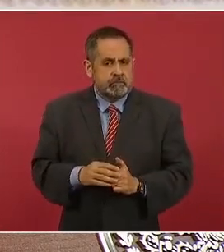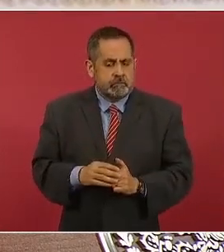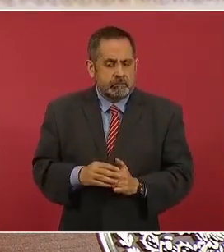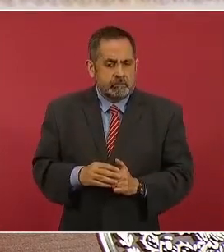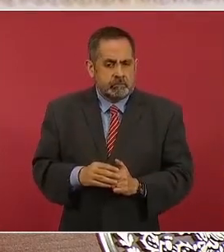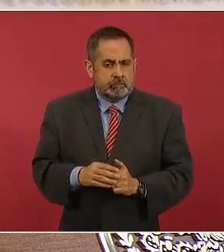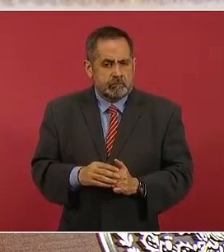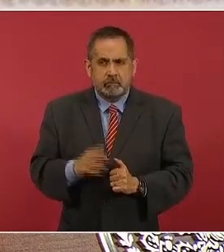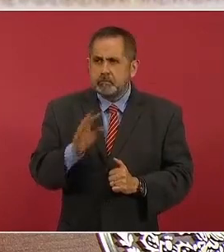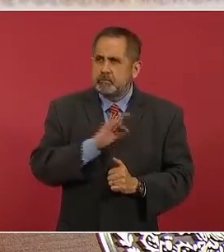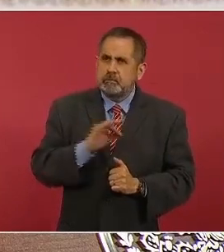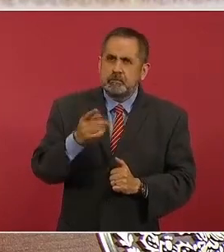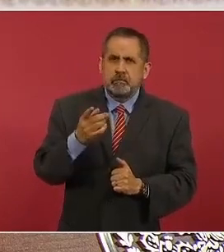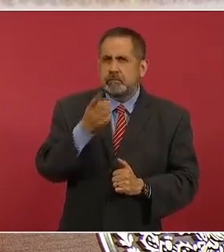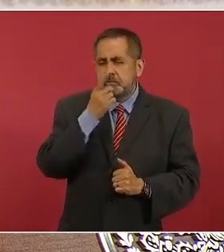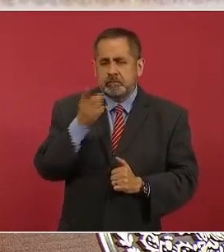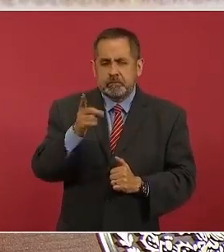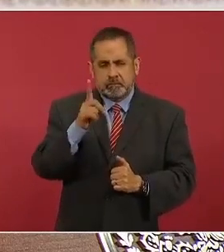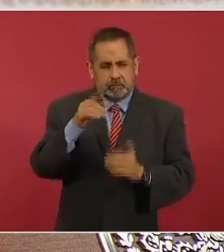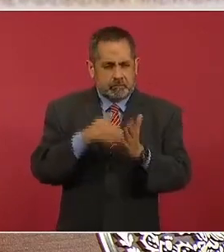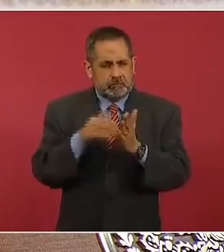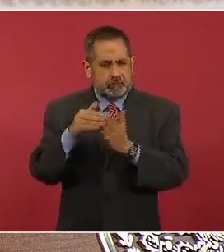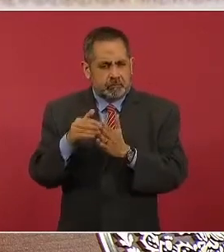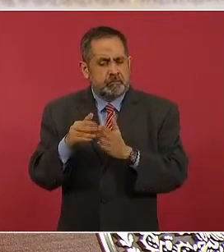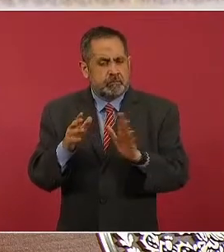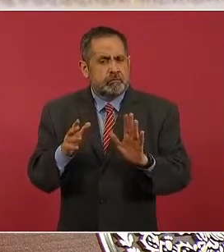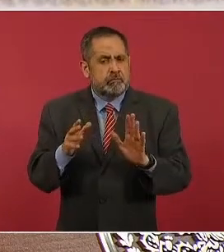de cerca de 1 millón